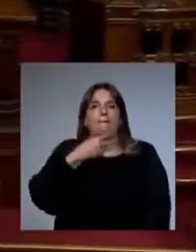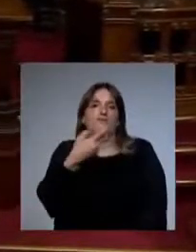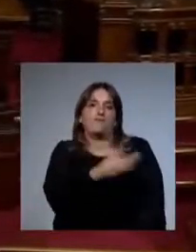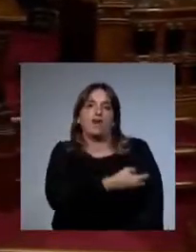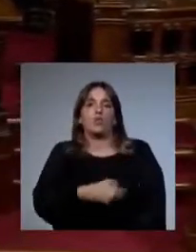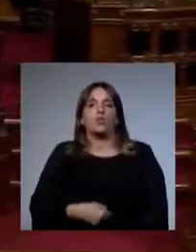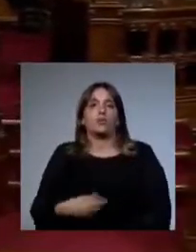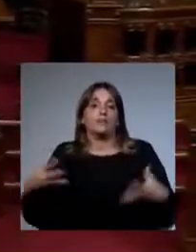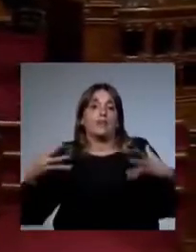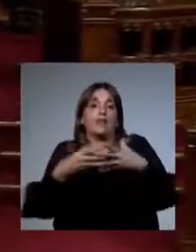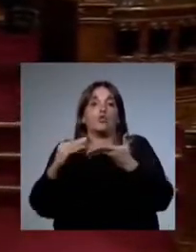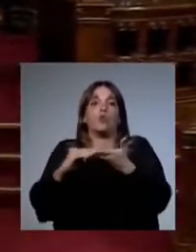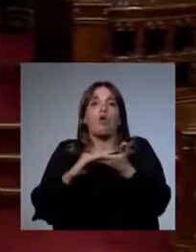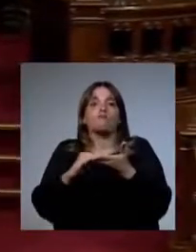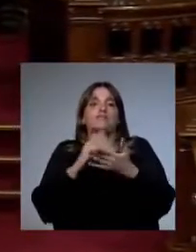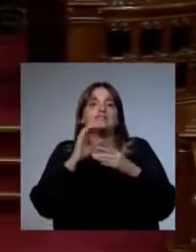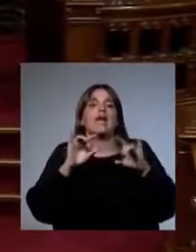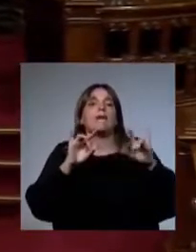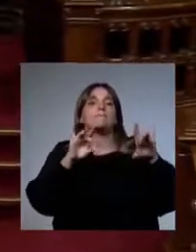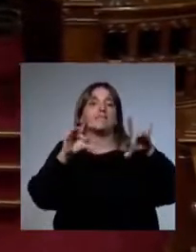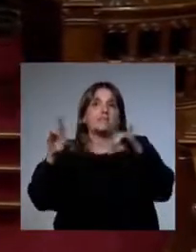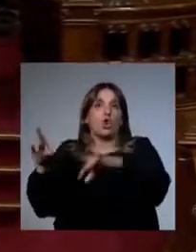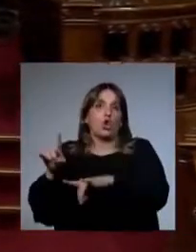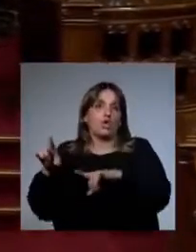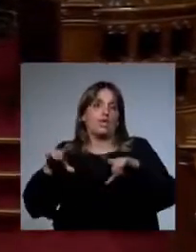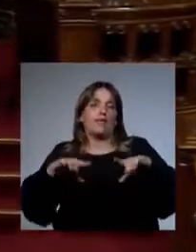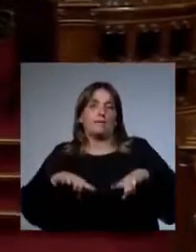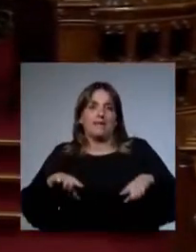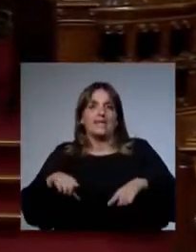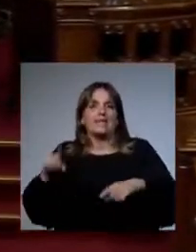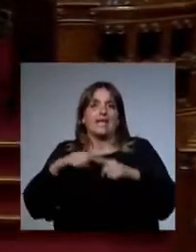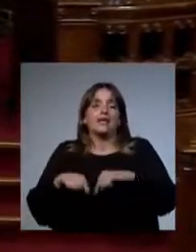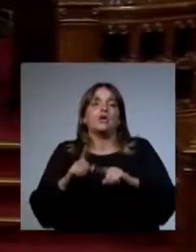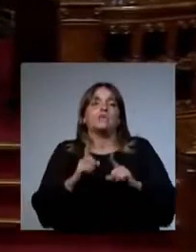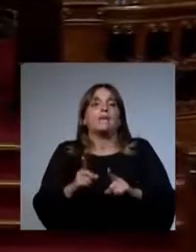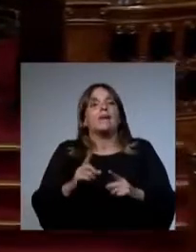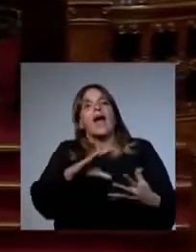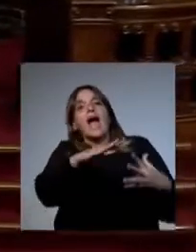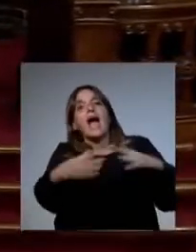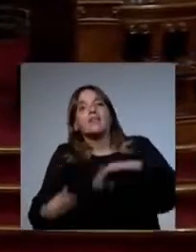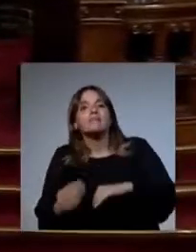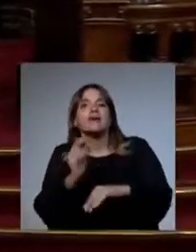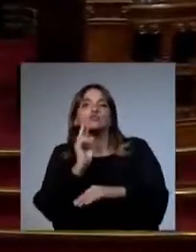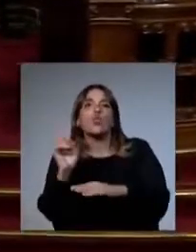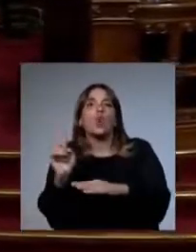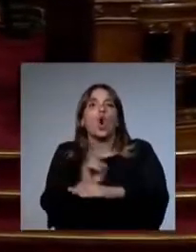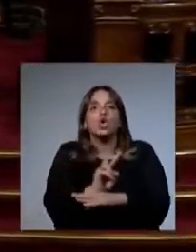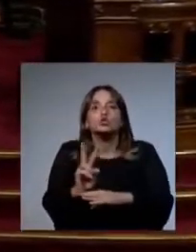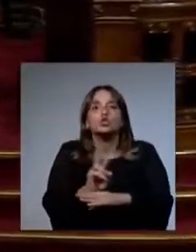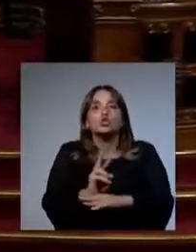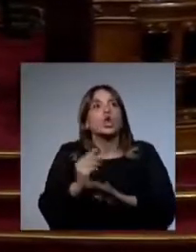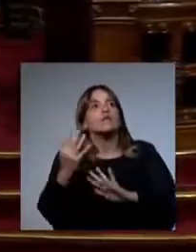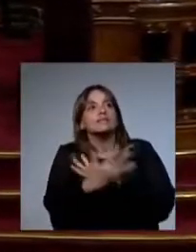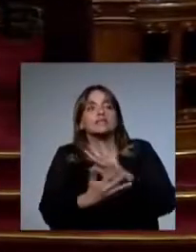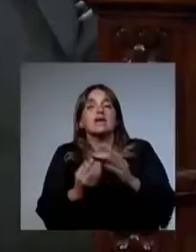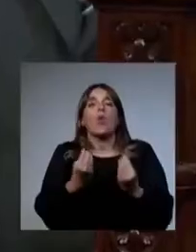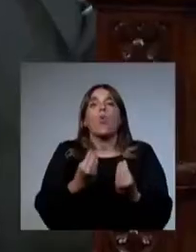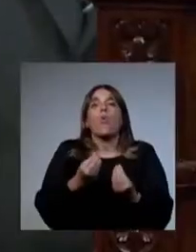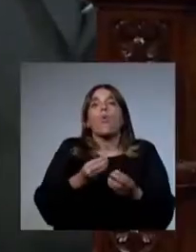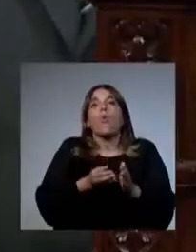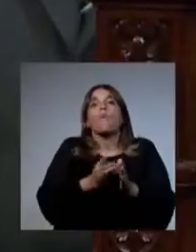Desde la División de Epidemiología se debió adecuar el sistema de gestión de vigilancia nacional del